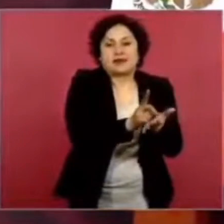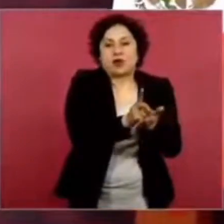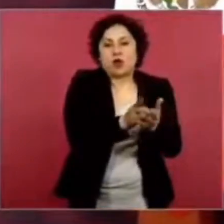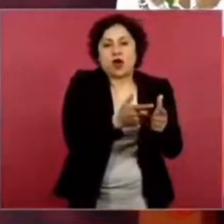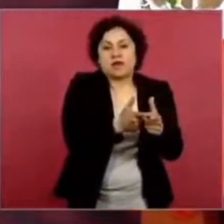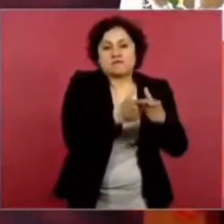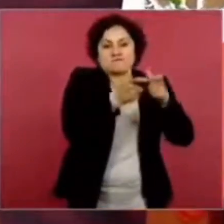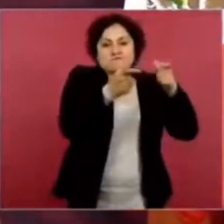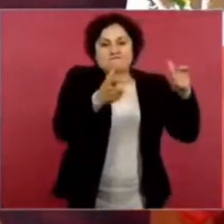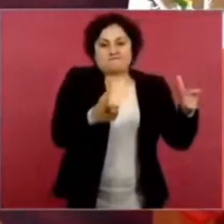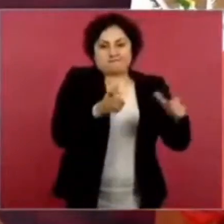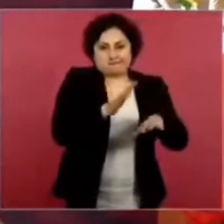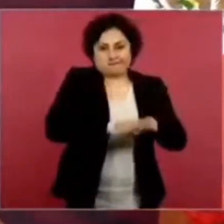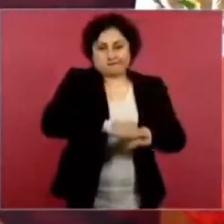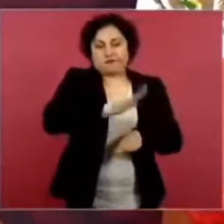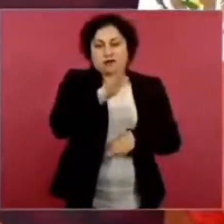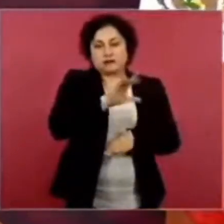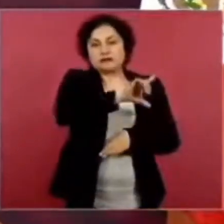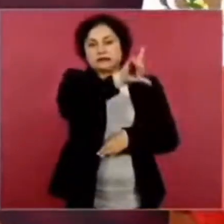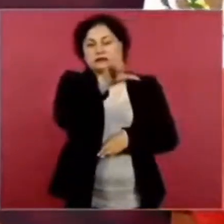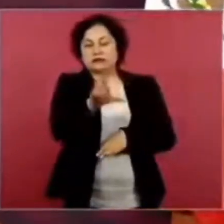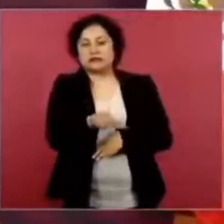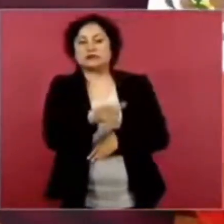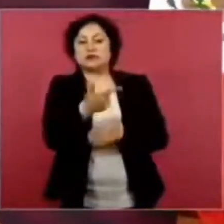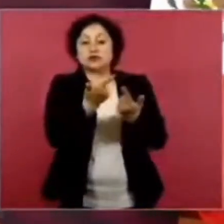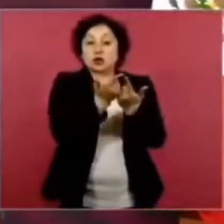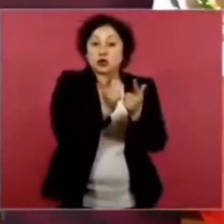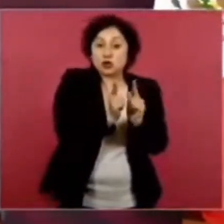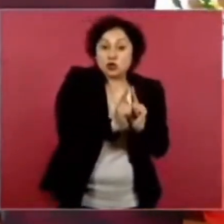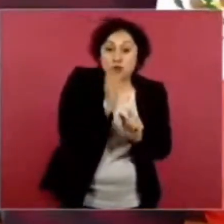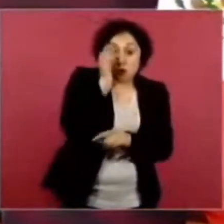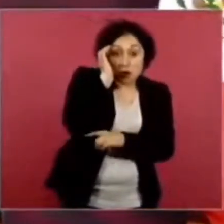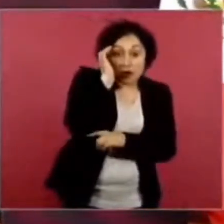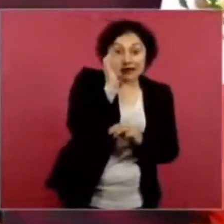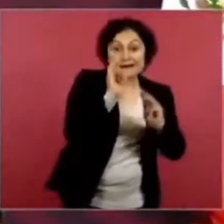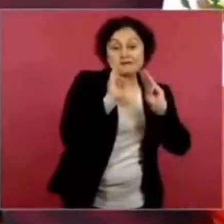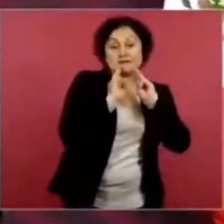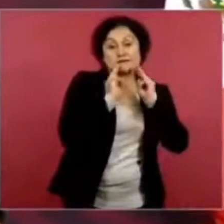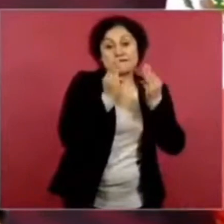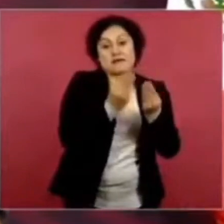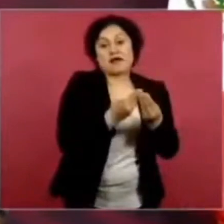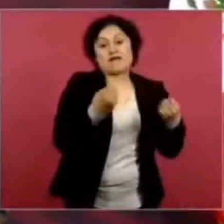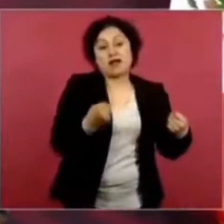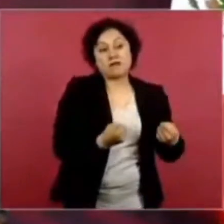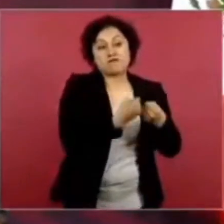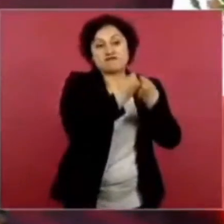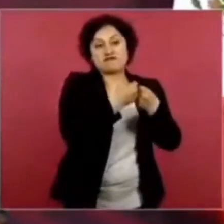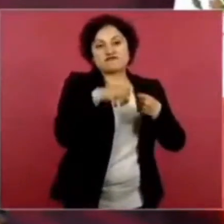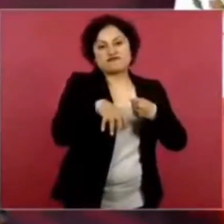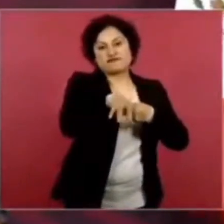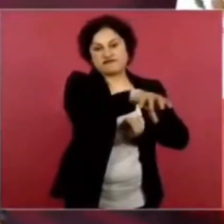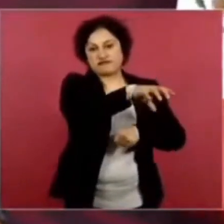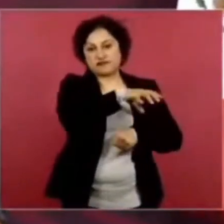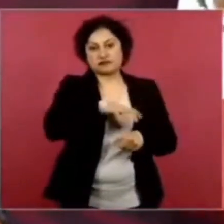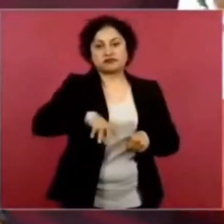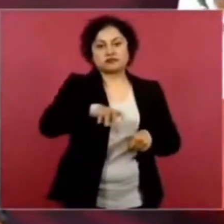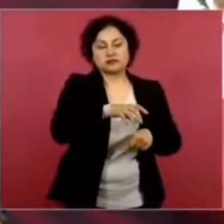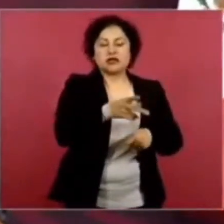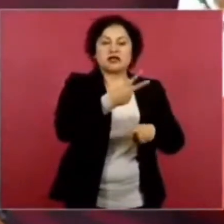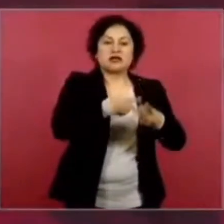defienden y se enfrentan por las plazas los grupos, y por eso hay muchos